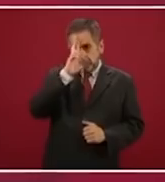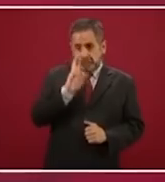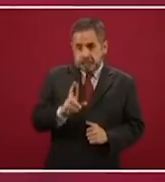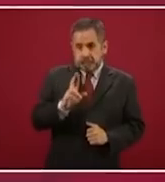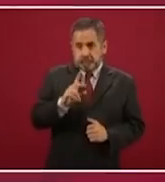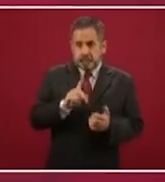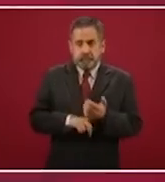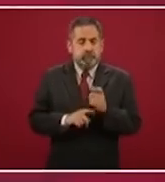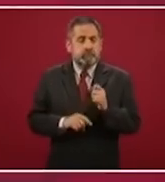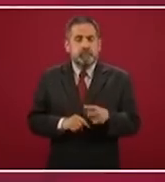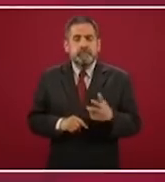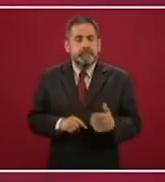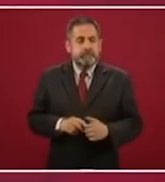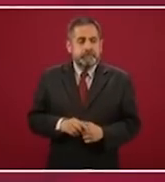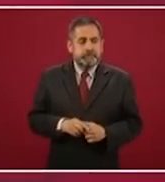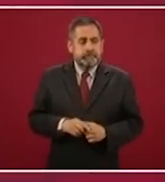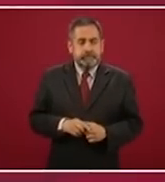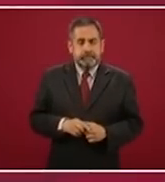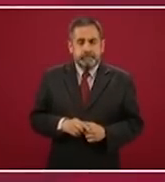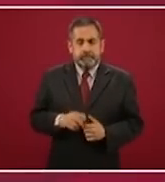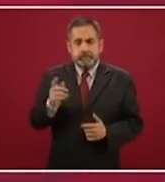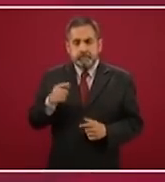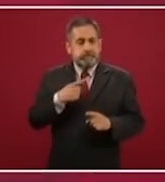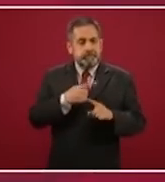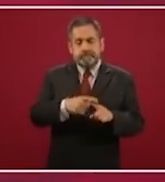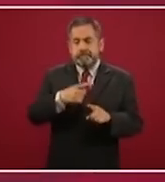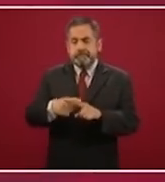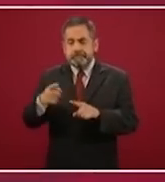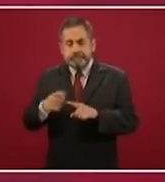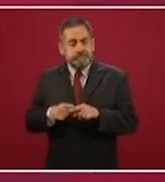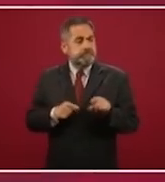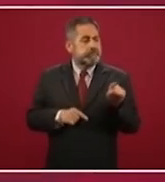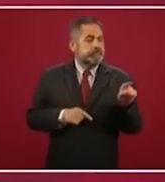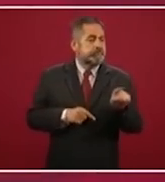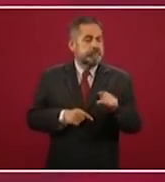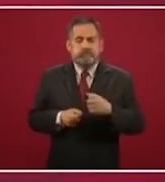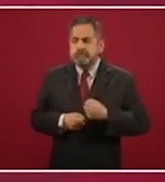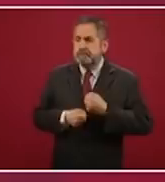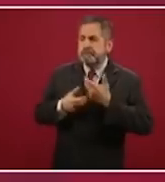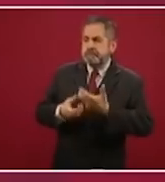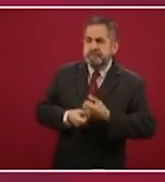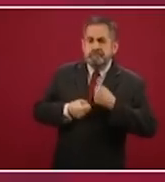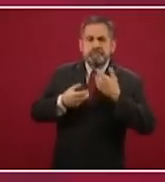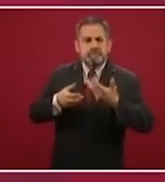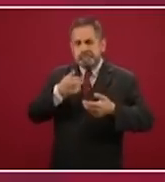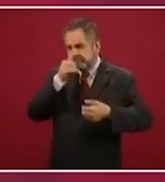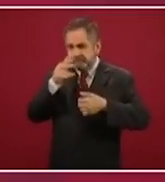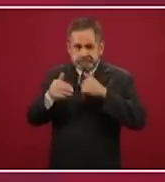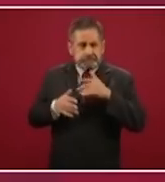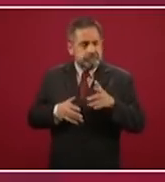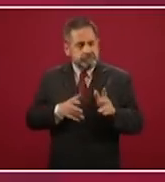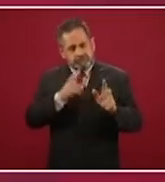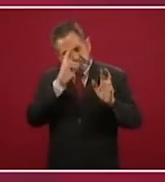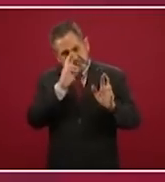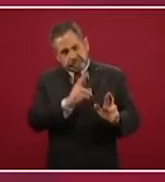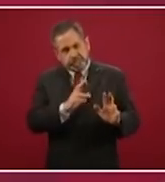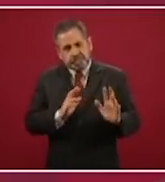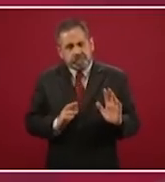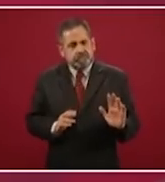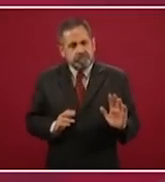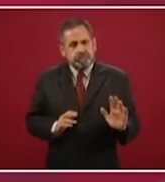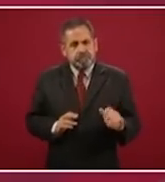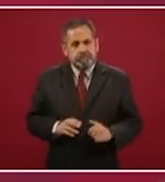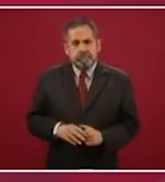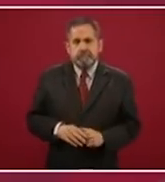también todas las manifestaciones que se